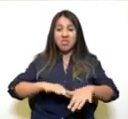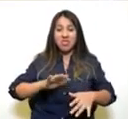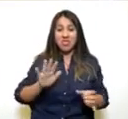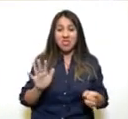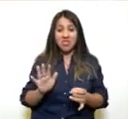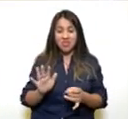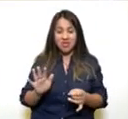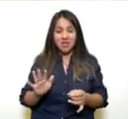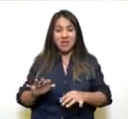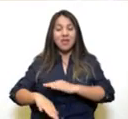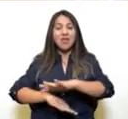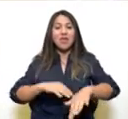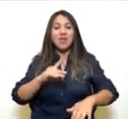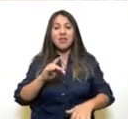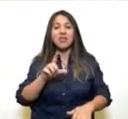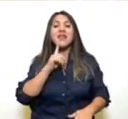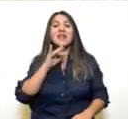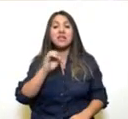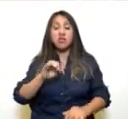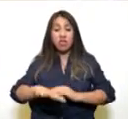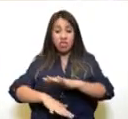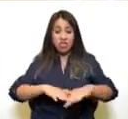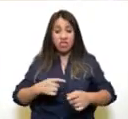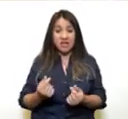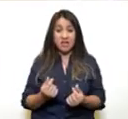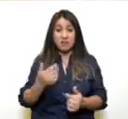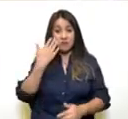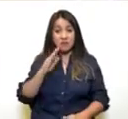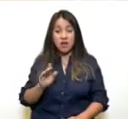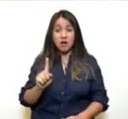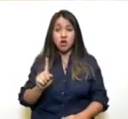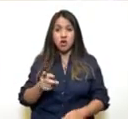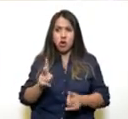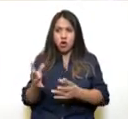reciba la ayuda si la gente está carenciada